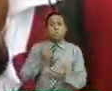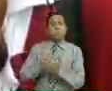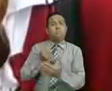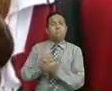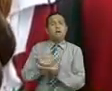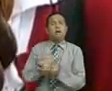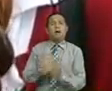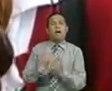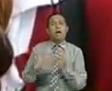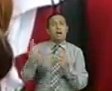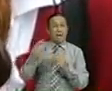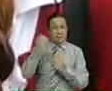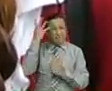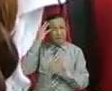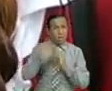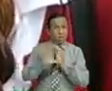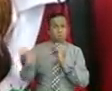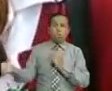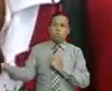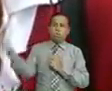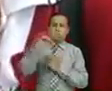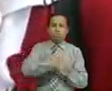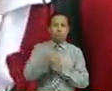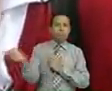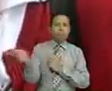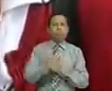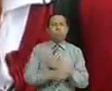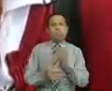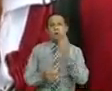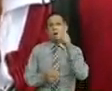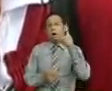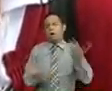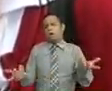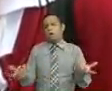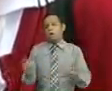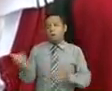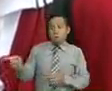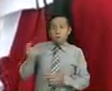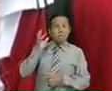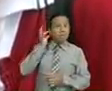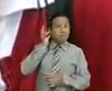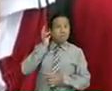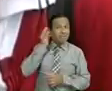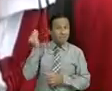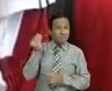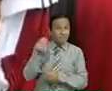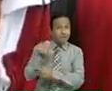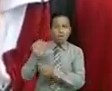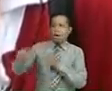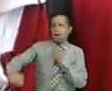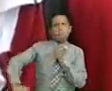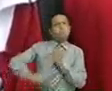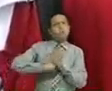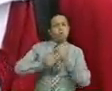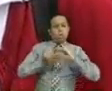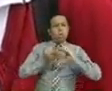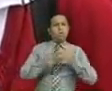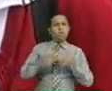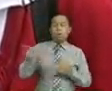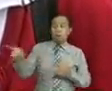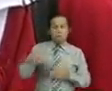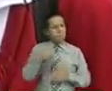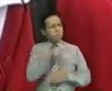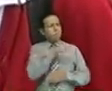una de las chicas que también colabora con nosotros y con la comunidad. Ella vio esta